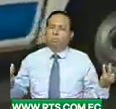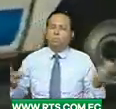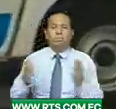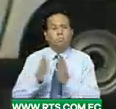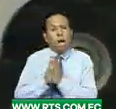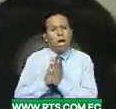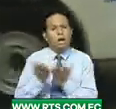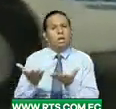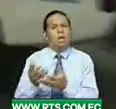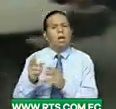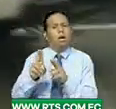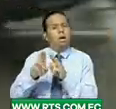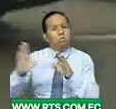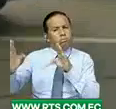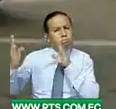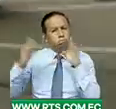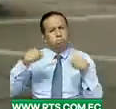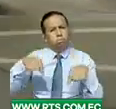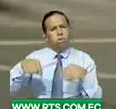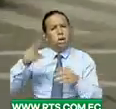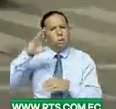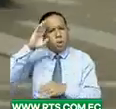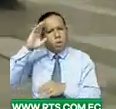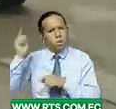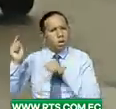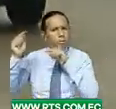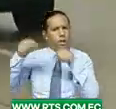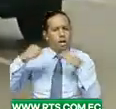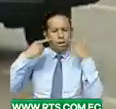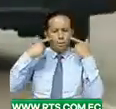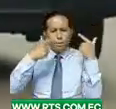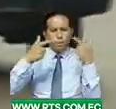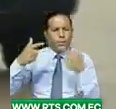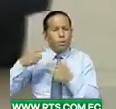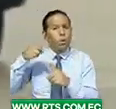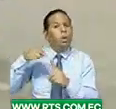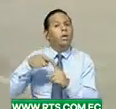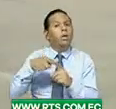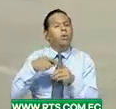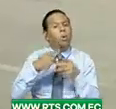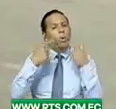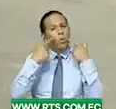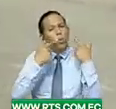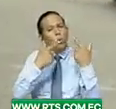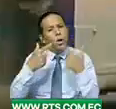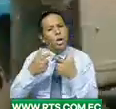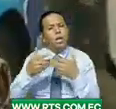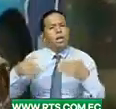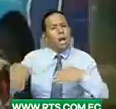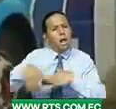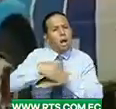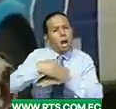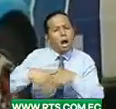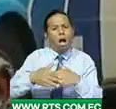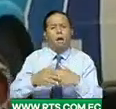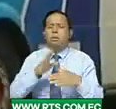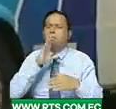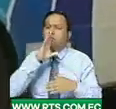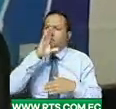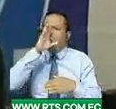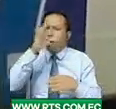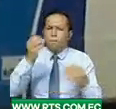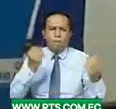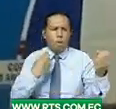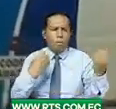unidades de auxilio concentren mayor presencia uniformada con la finalidad de resguardar las intersecciones, donde a menudo se